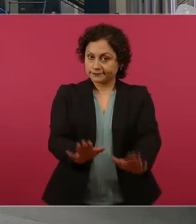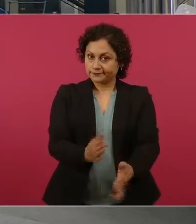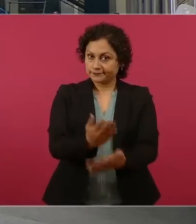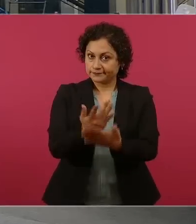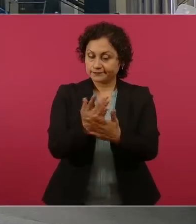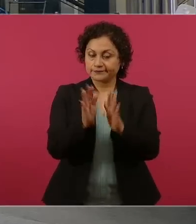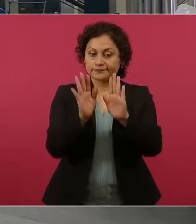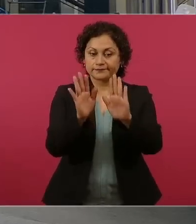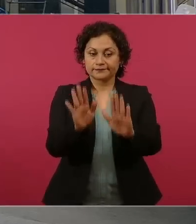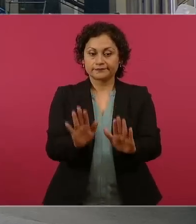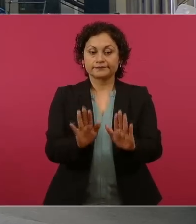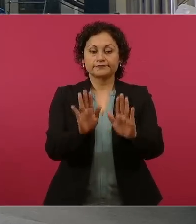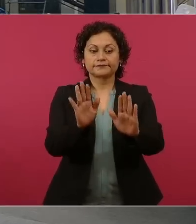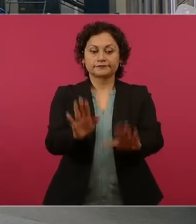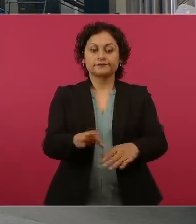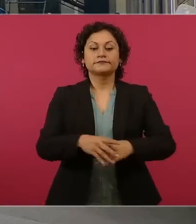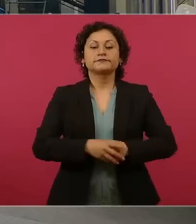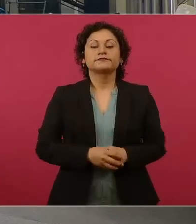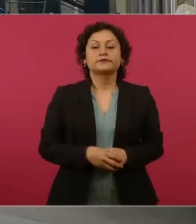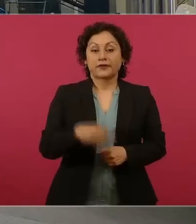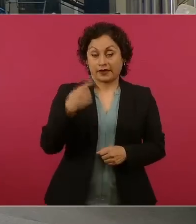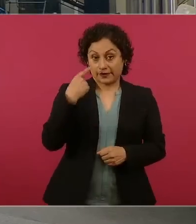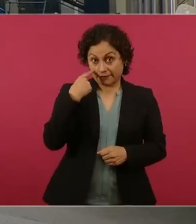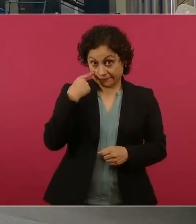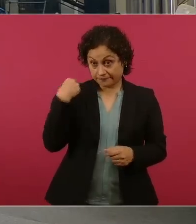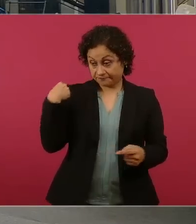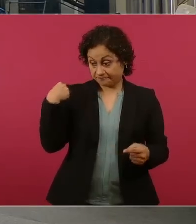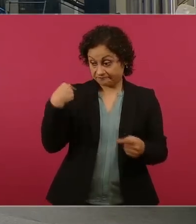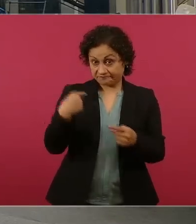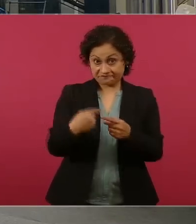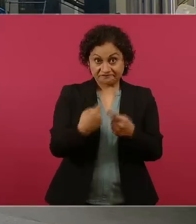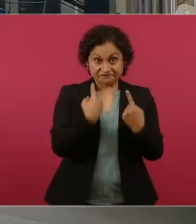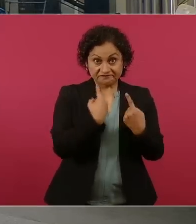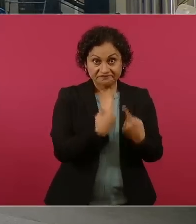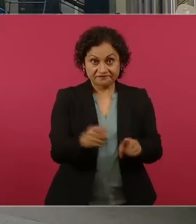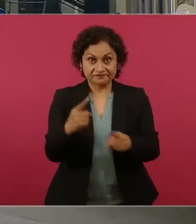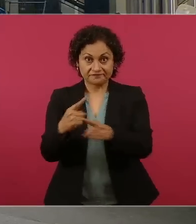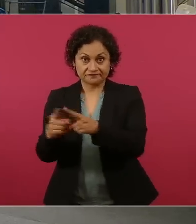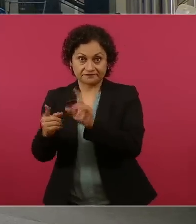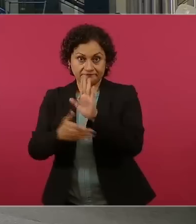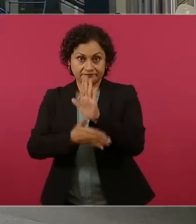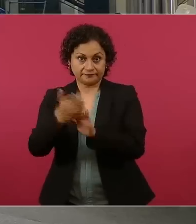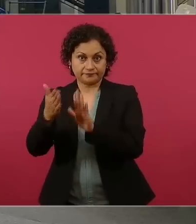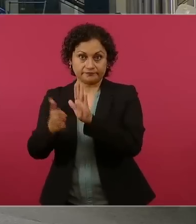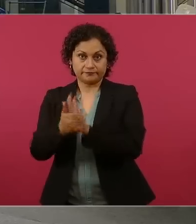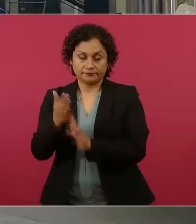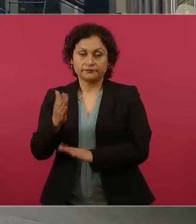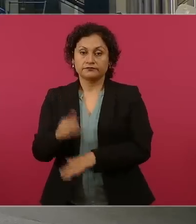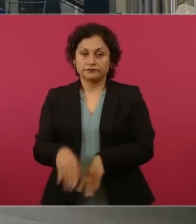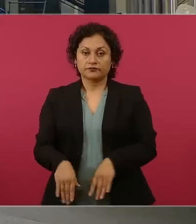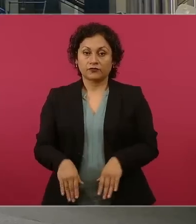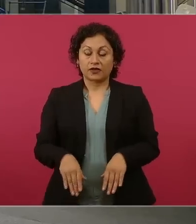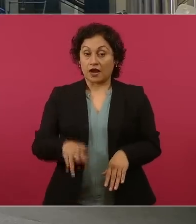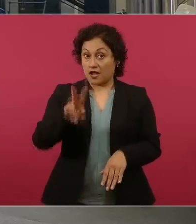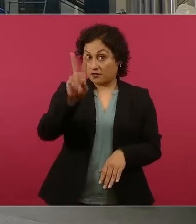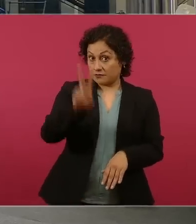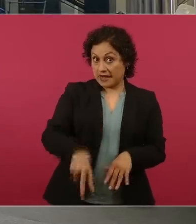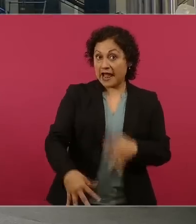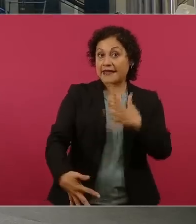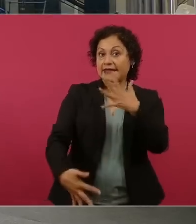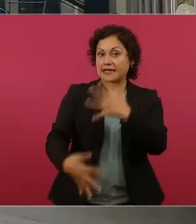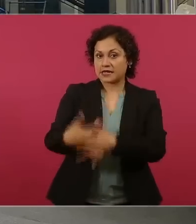Nada más, en todas estas obras, estamos hablando de 6, de 15, o